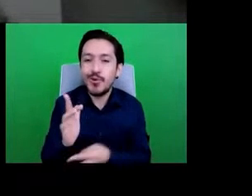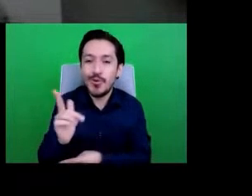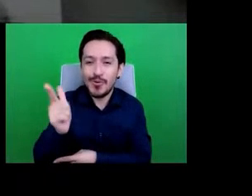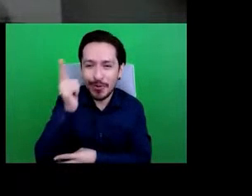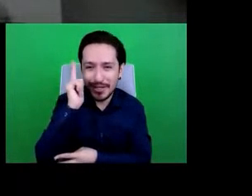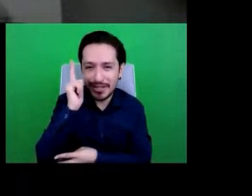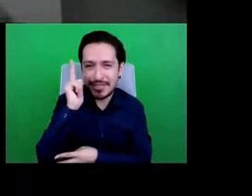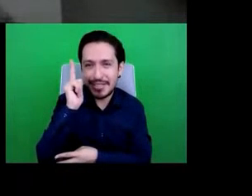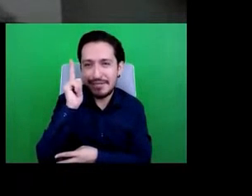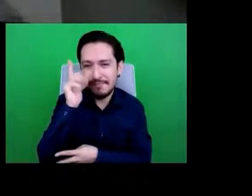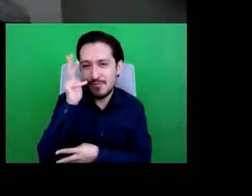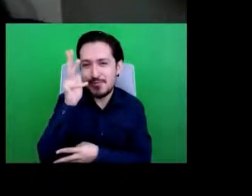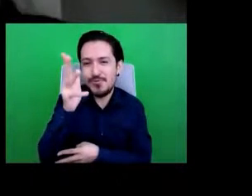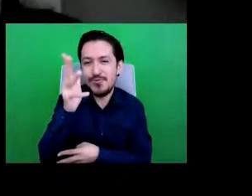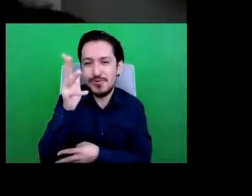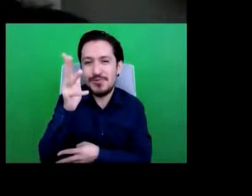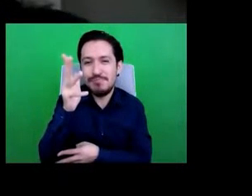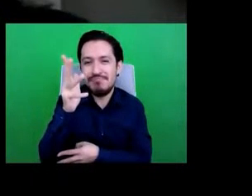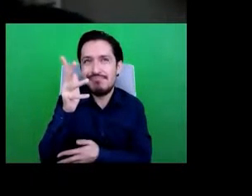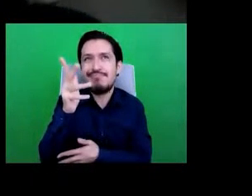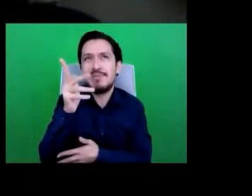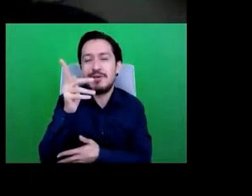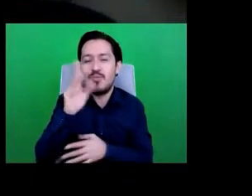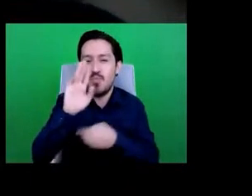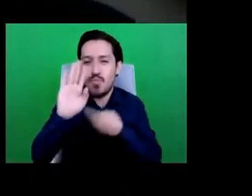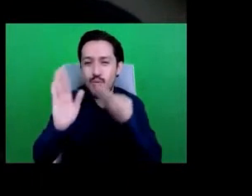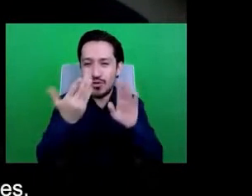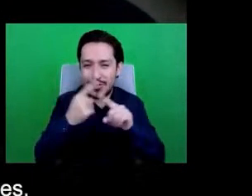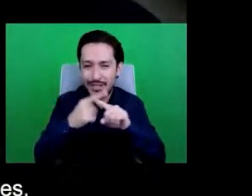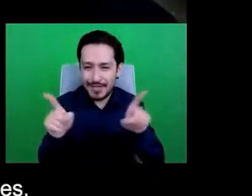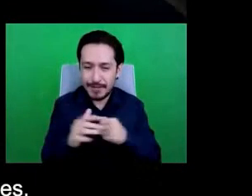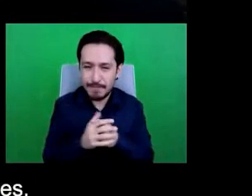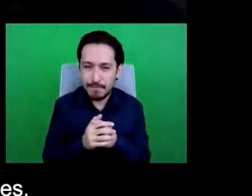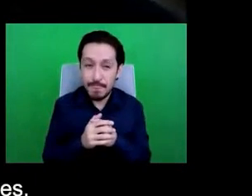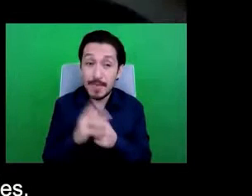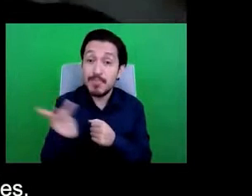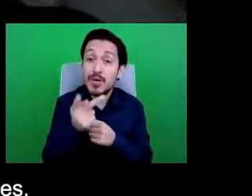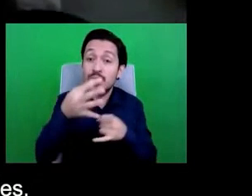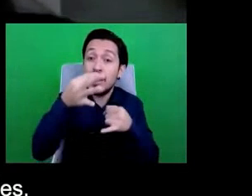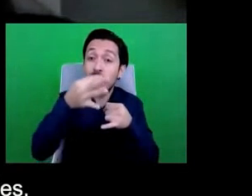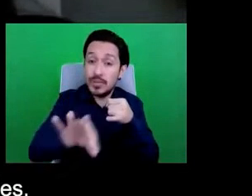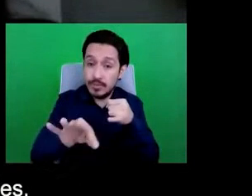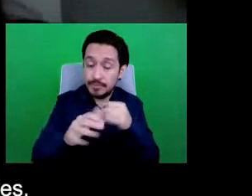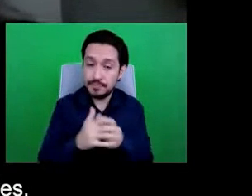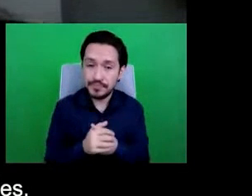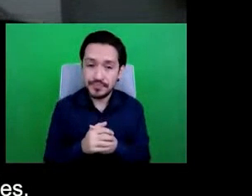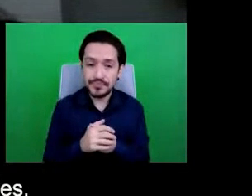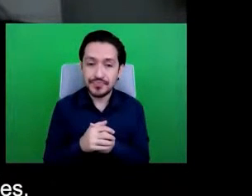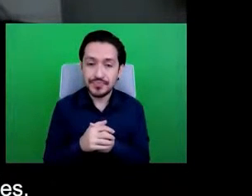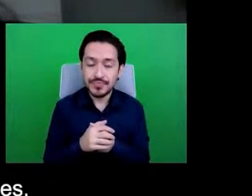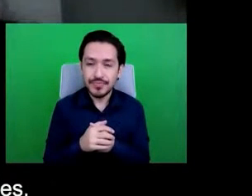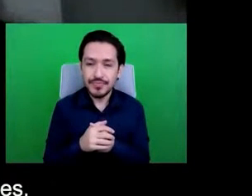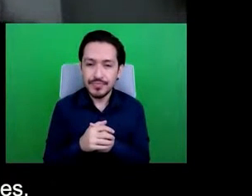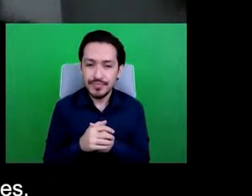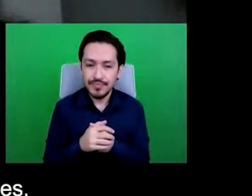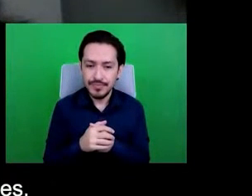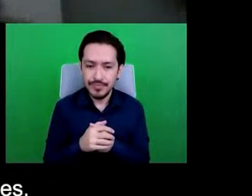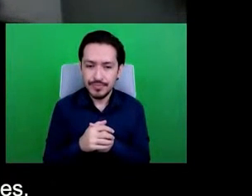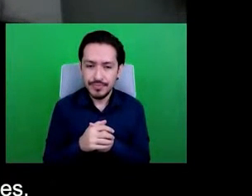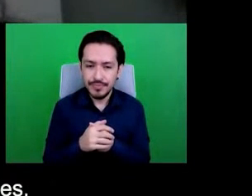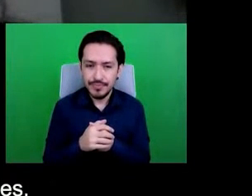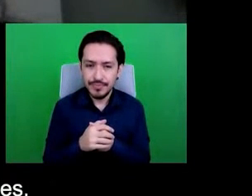diferente. Y en relación a eso tenemos una última pregunta que tiene que ver con los